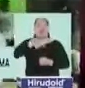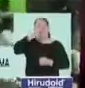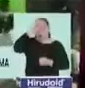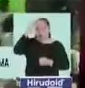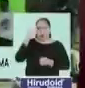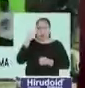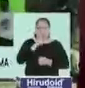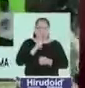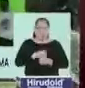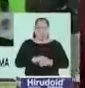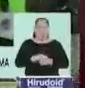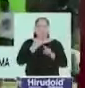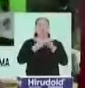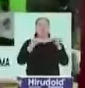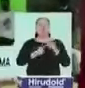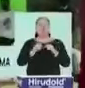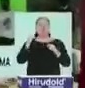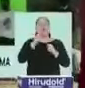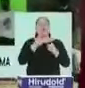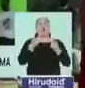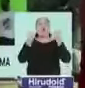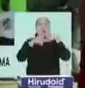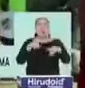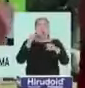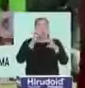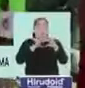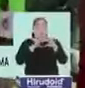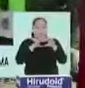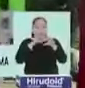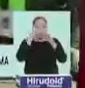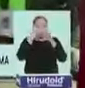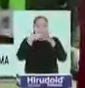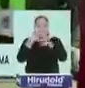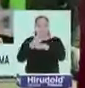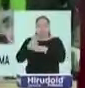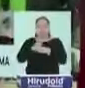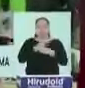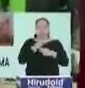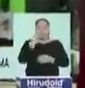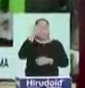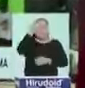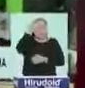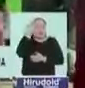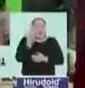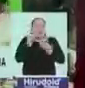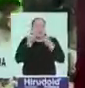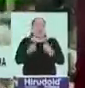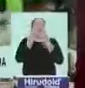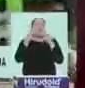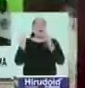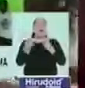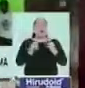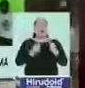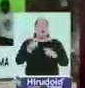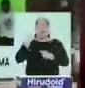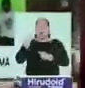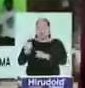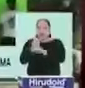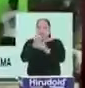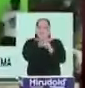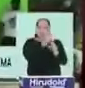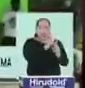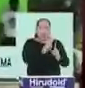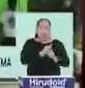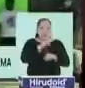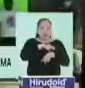de articulación de todas las organizaciones vivas del Estado peruano, incluyendo por supuesto sus Fuerzas Armadas, como se dijo